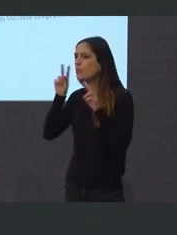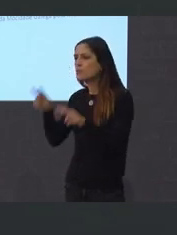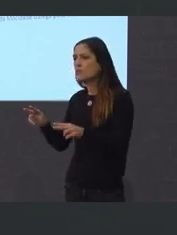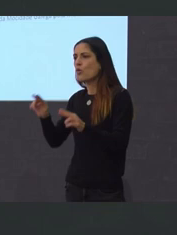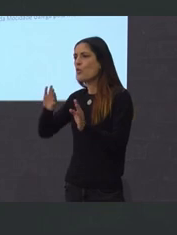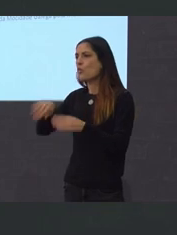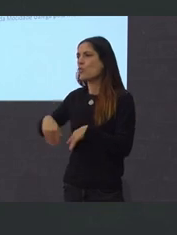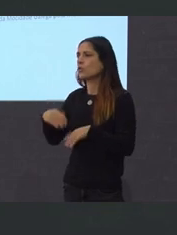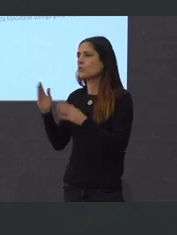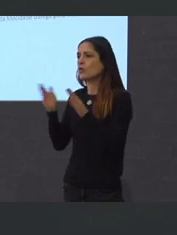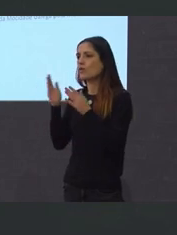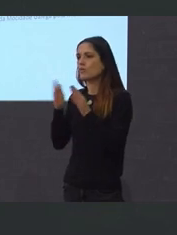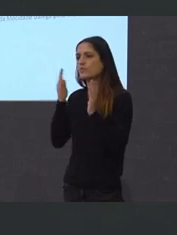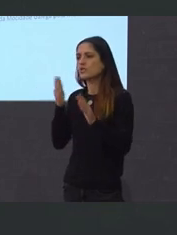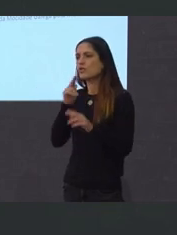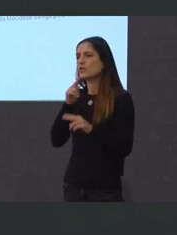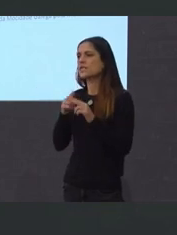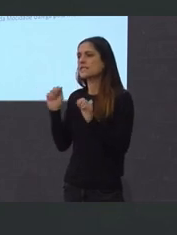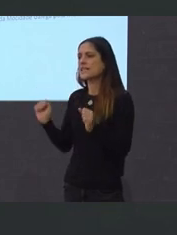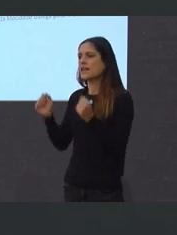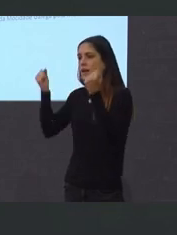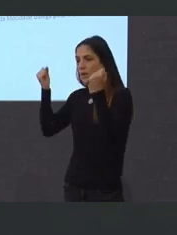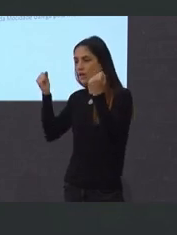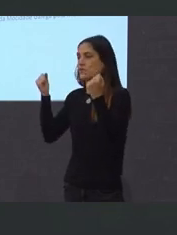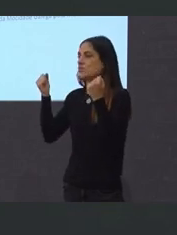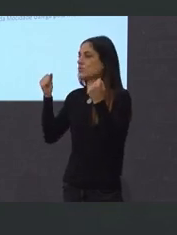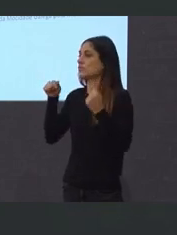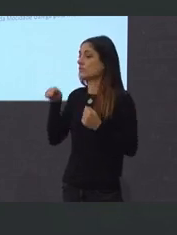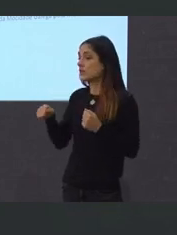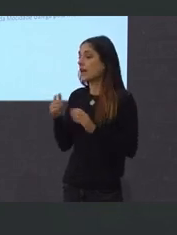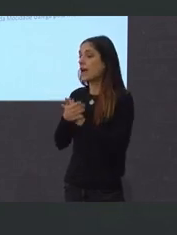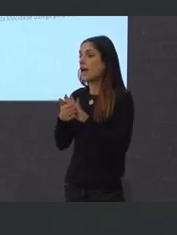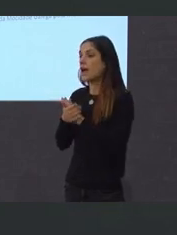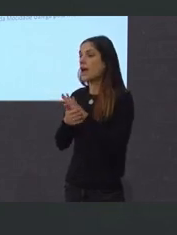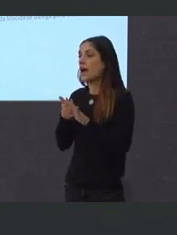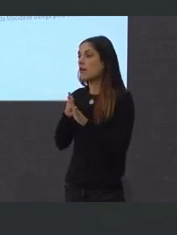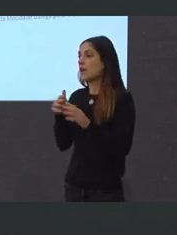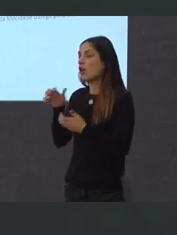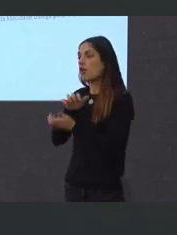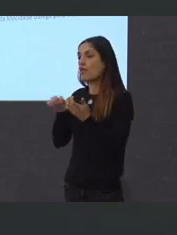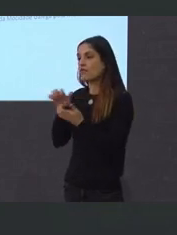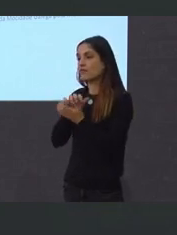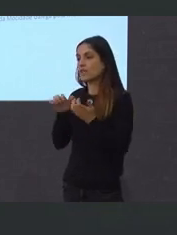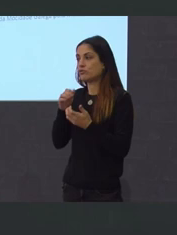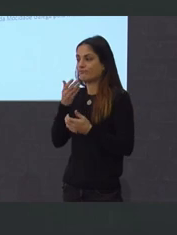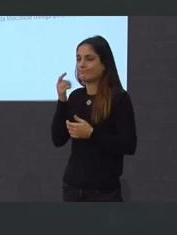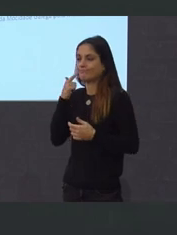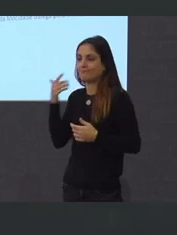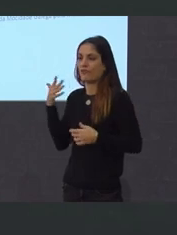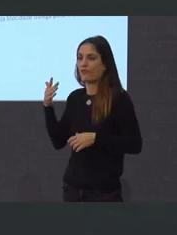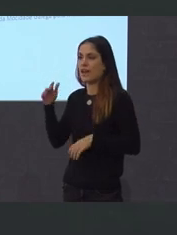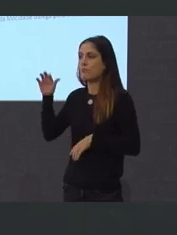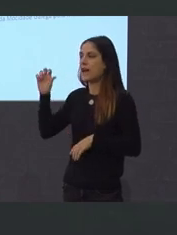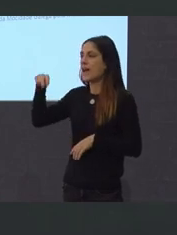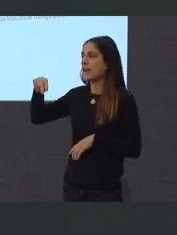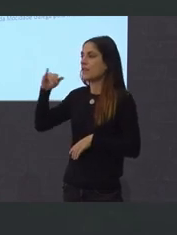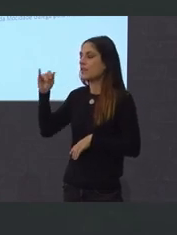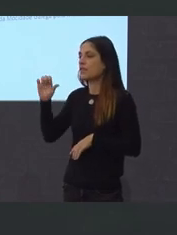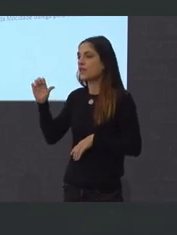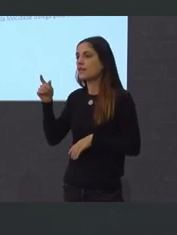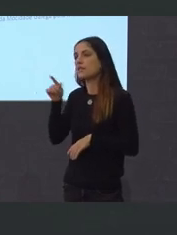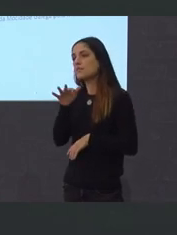Salvados. Nel faise un análise do conflito que todas coñecemos, do conflito de Ence, e tamén da loita que xira